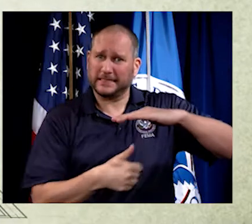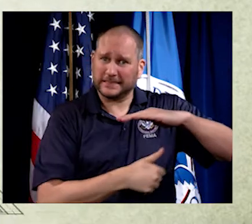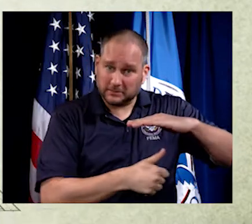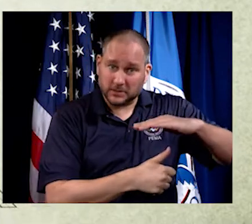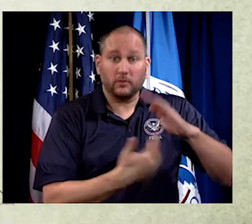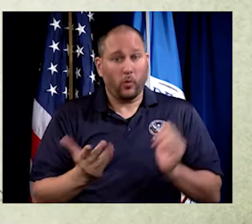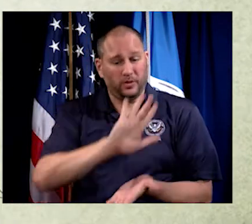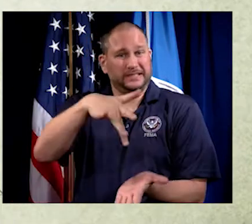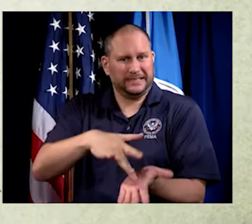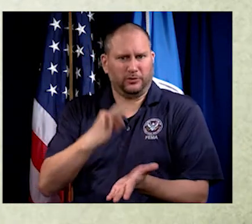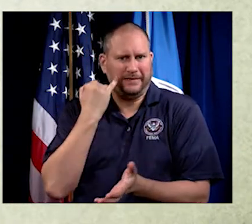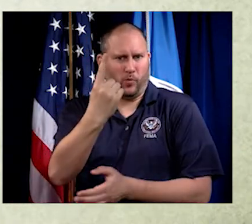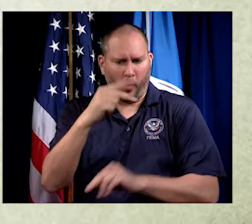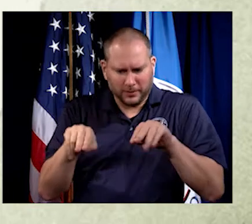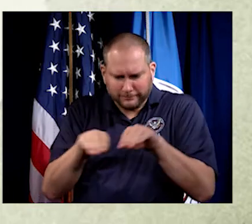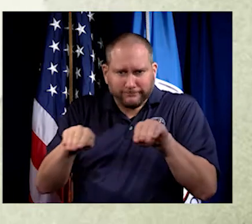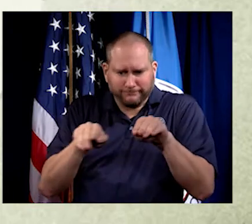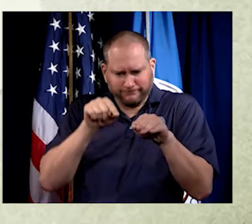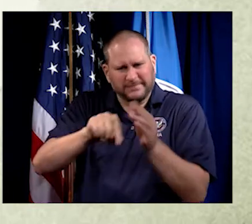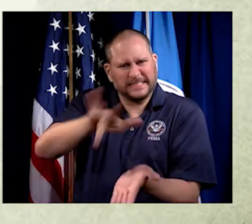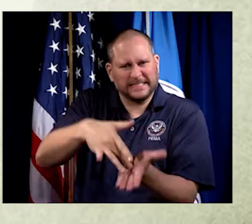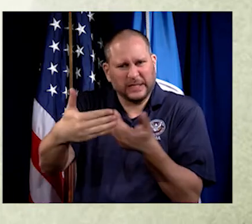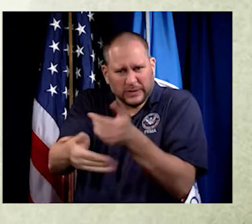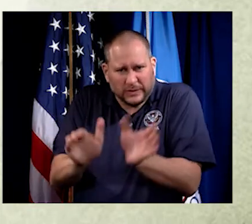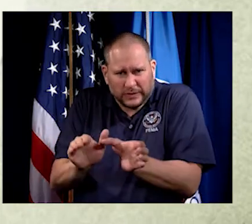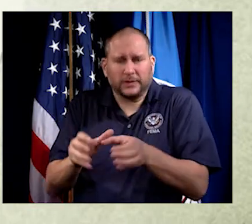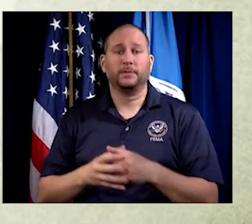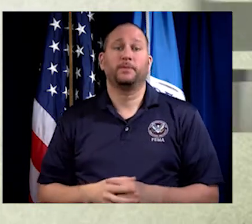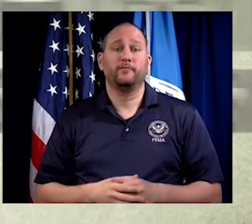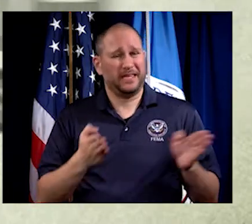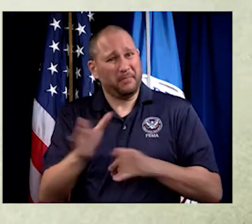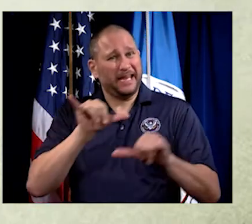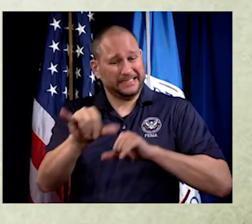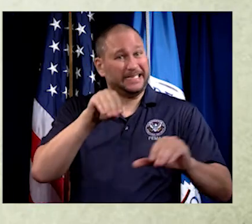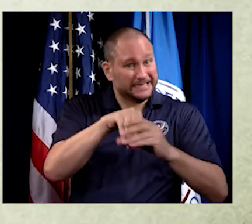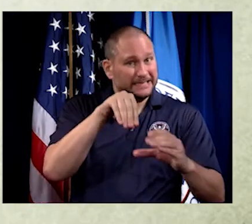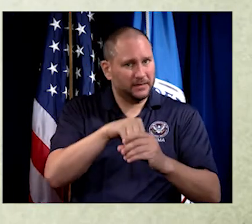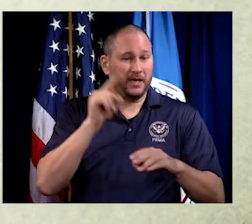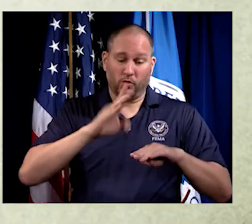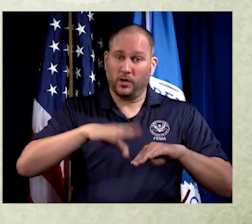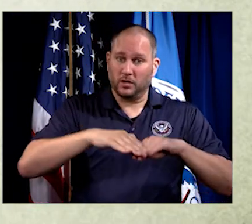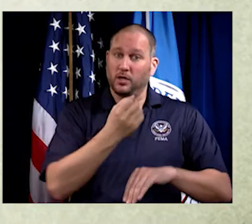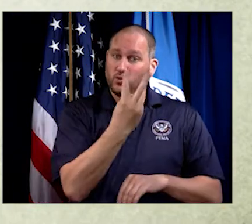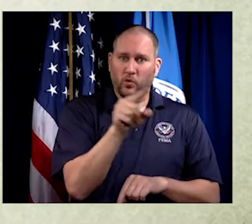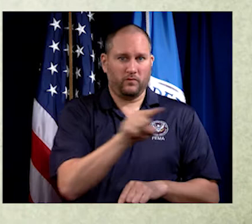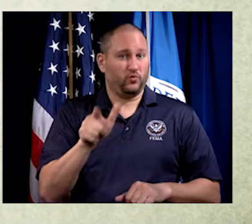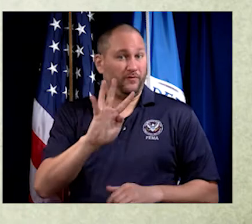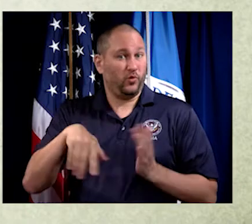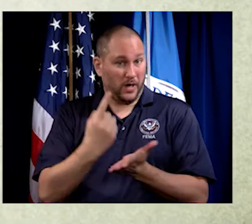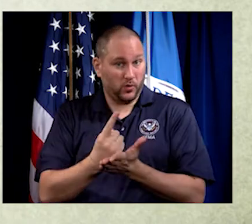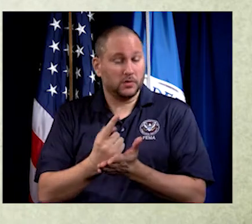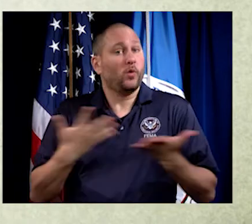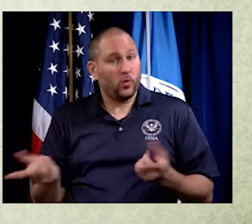vaya al sótano de un edificio multipisos o al centro de una estructura de una planta planifique quedarse adentro de